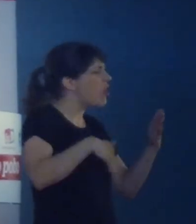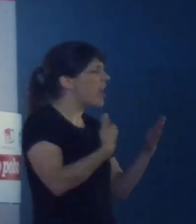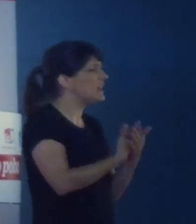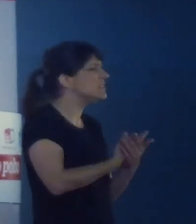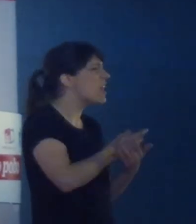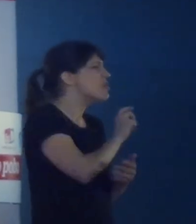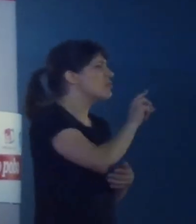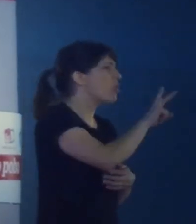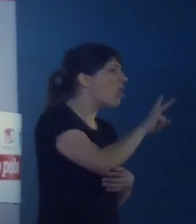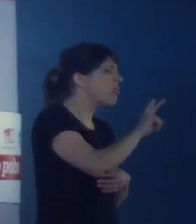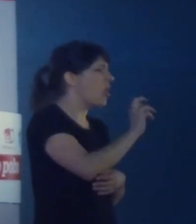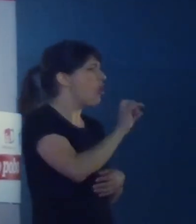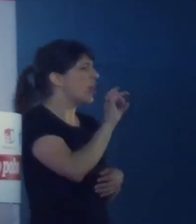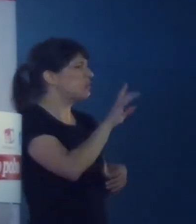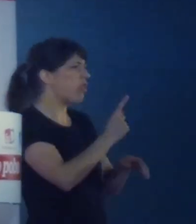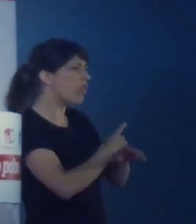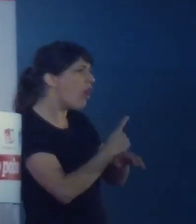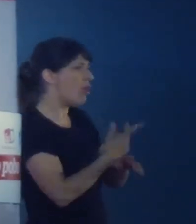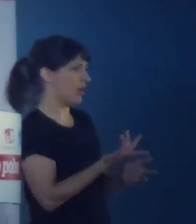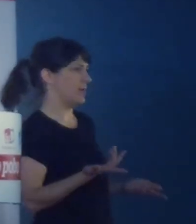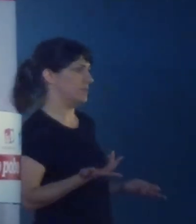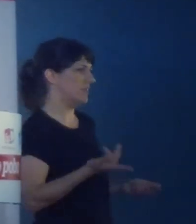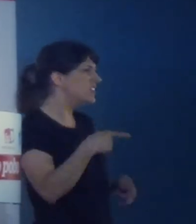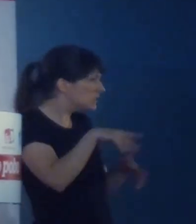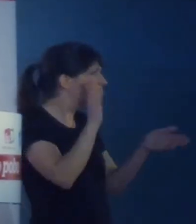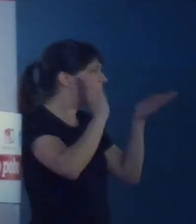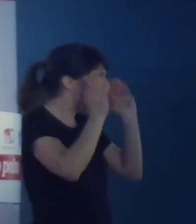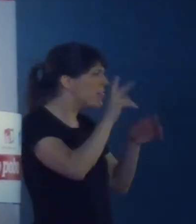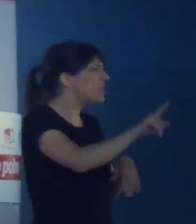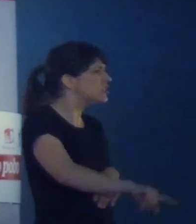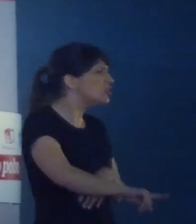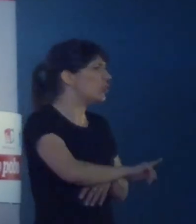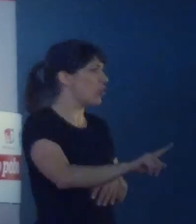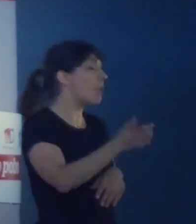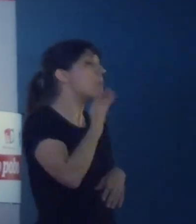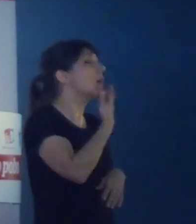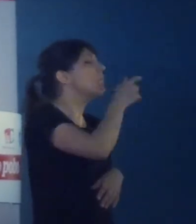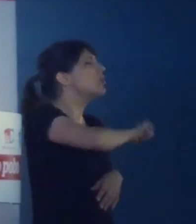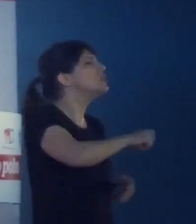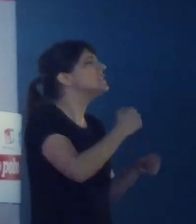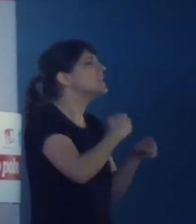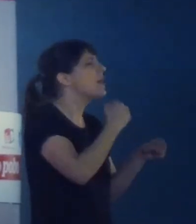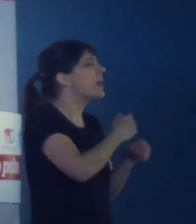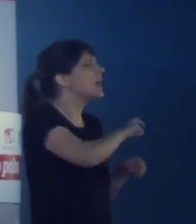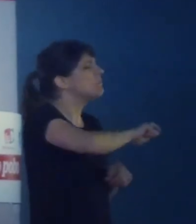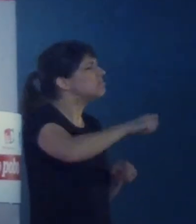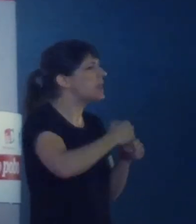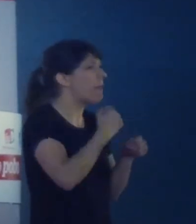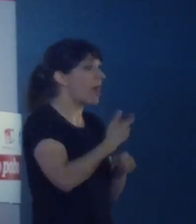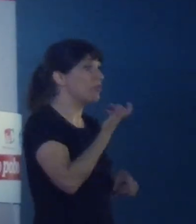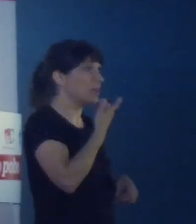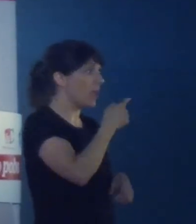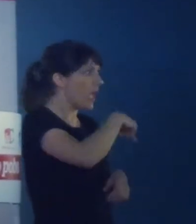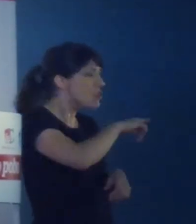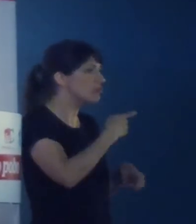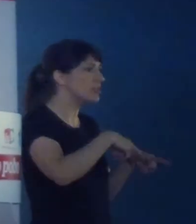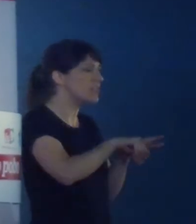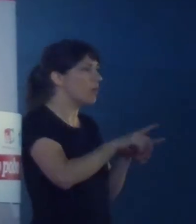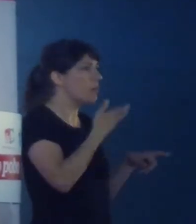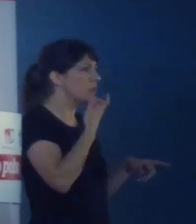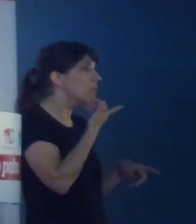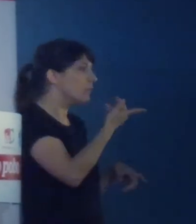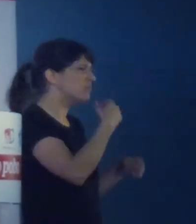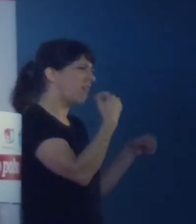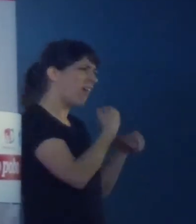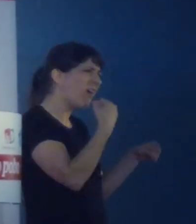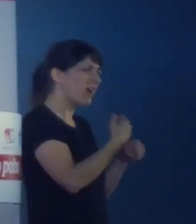ancestros. Ou non hai violencia a traballadores que chegan a idade da xubilación despois de estar traballando